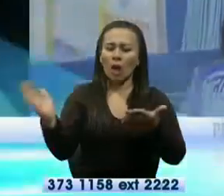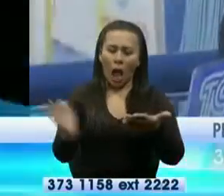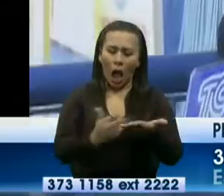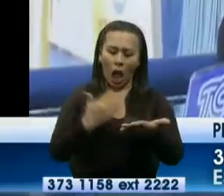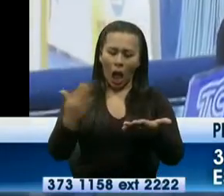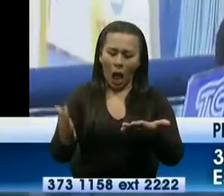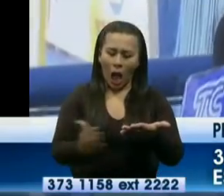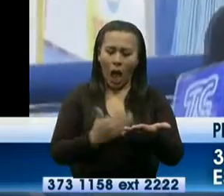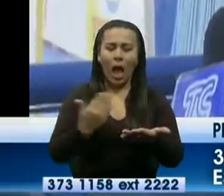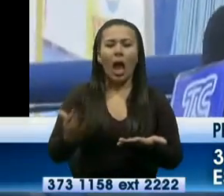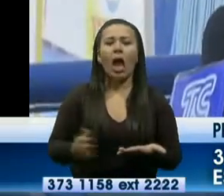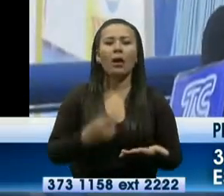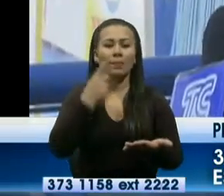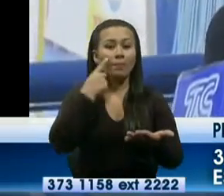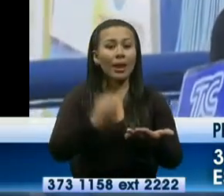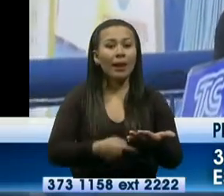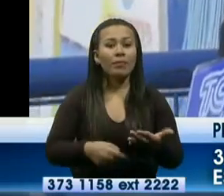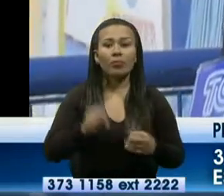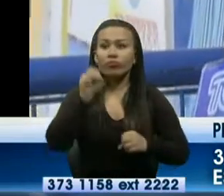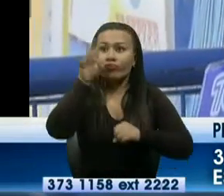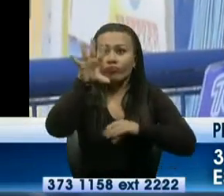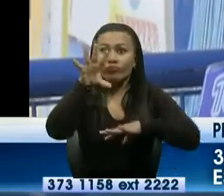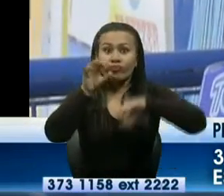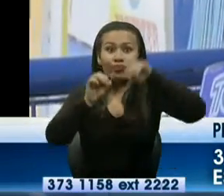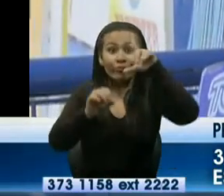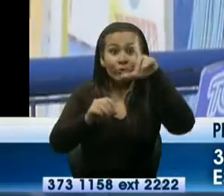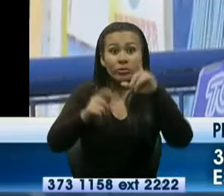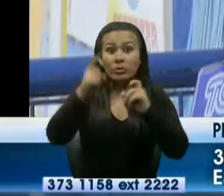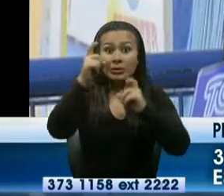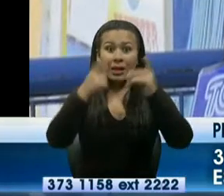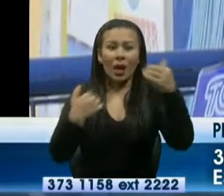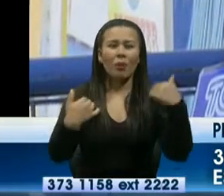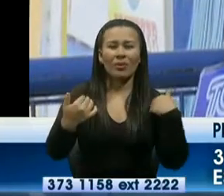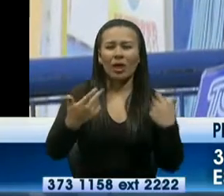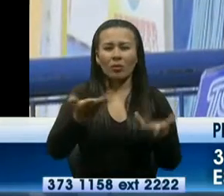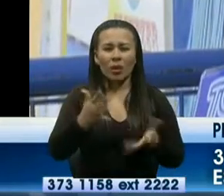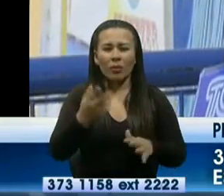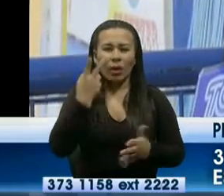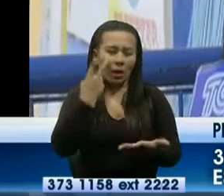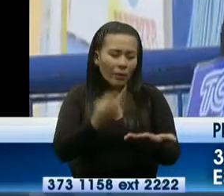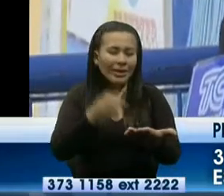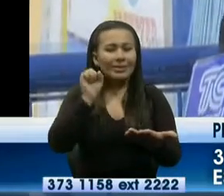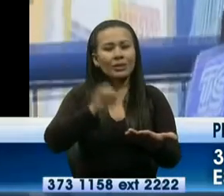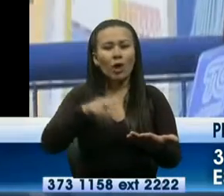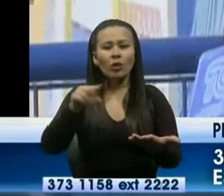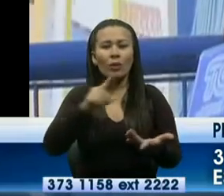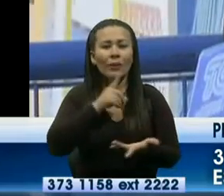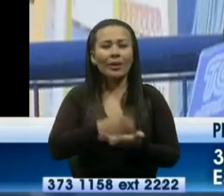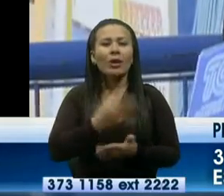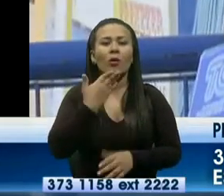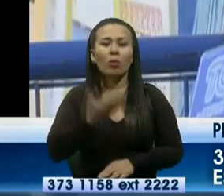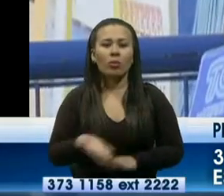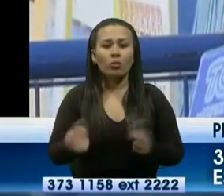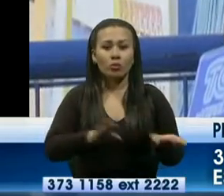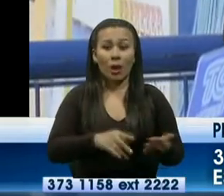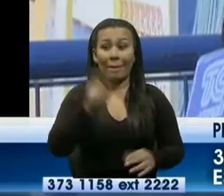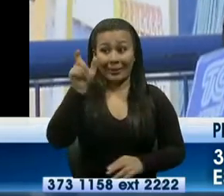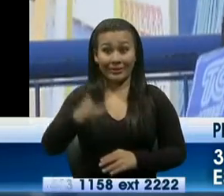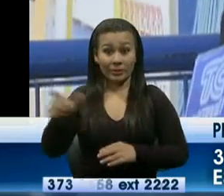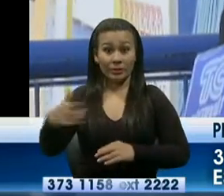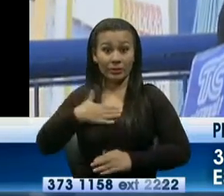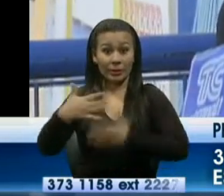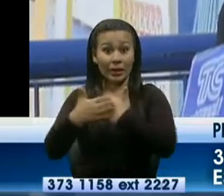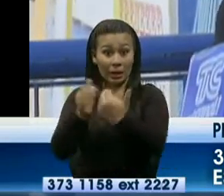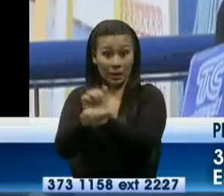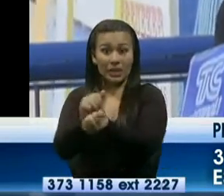de dibujos animados. Va por una parte la fiscalía junto con estos peritos van a ser una historia conforme el relato de